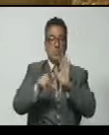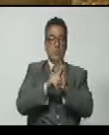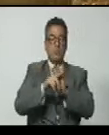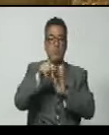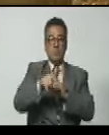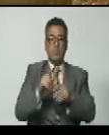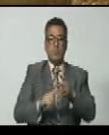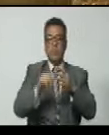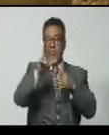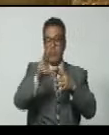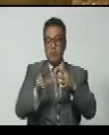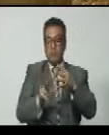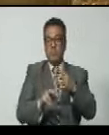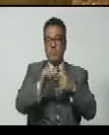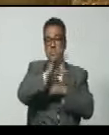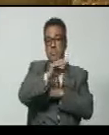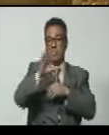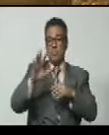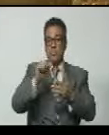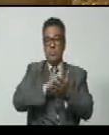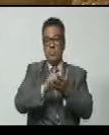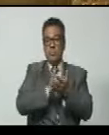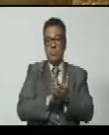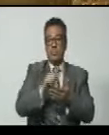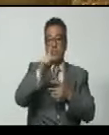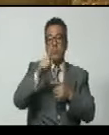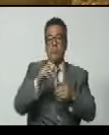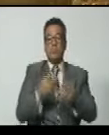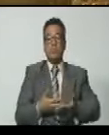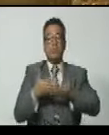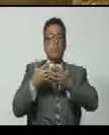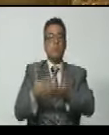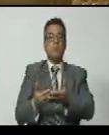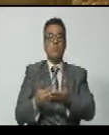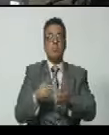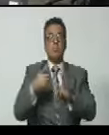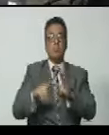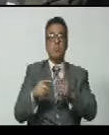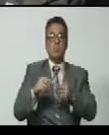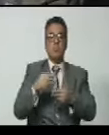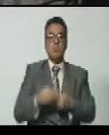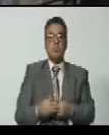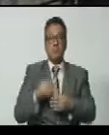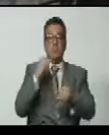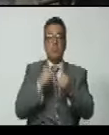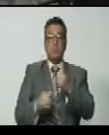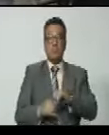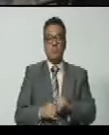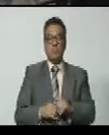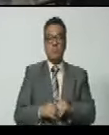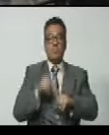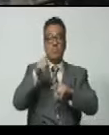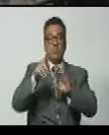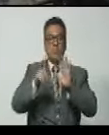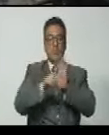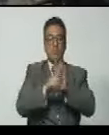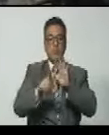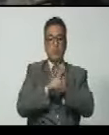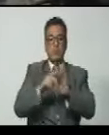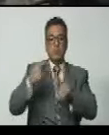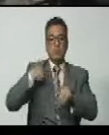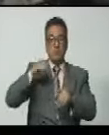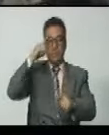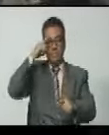trae 3 capítulos, 55 artículos, una disposición derogatoria y una disposición final. Esta ley tiene